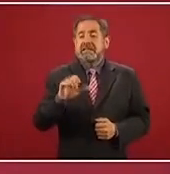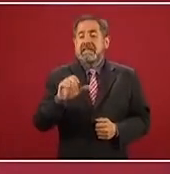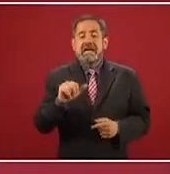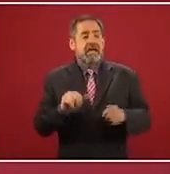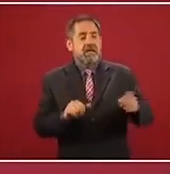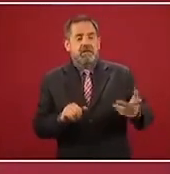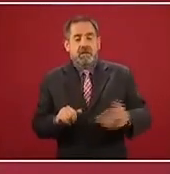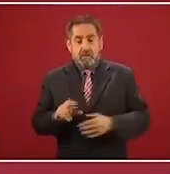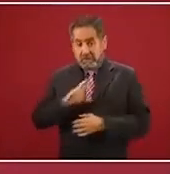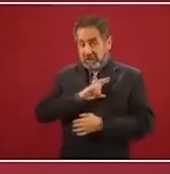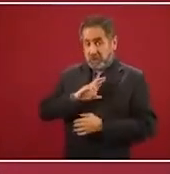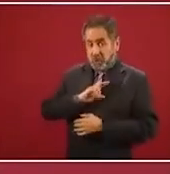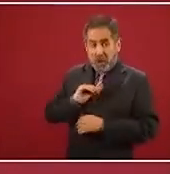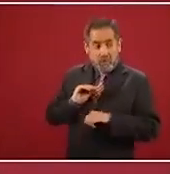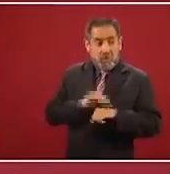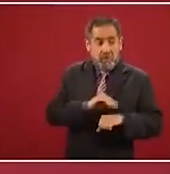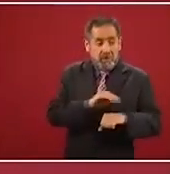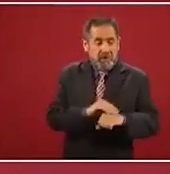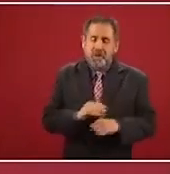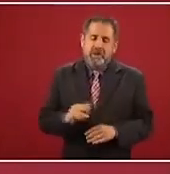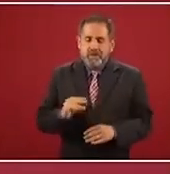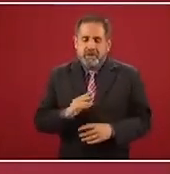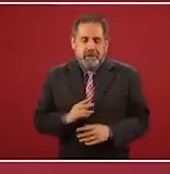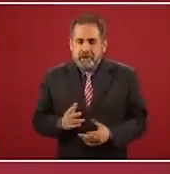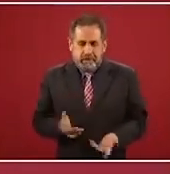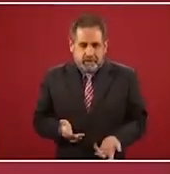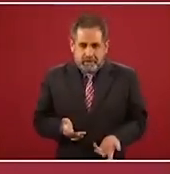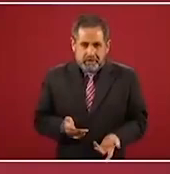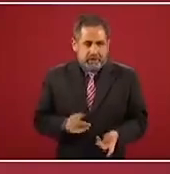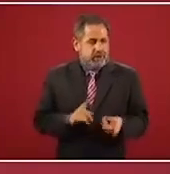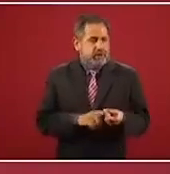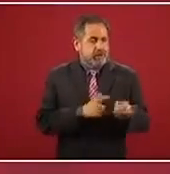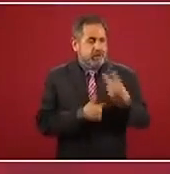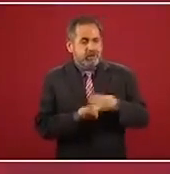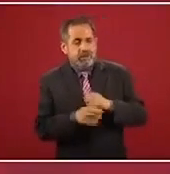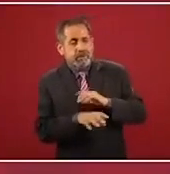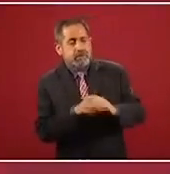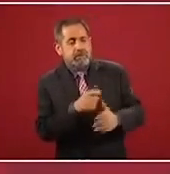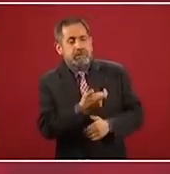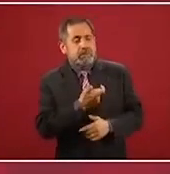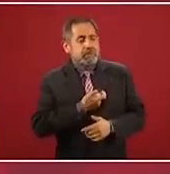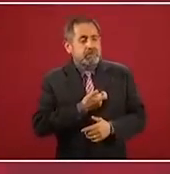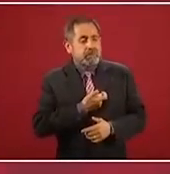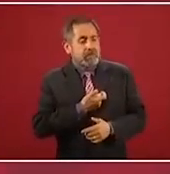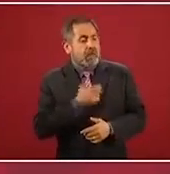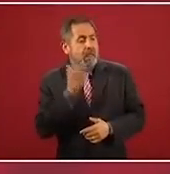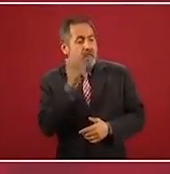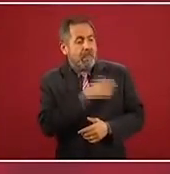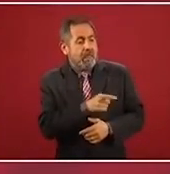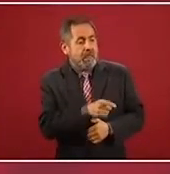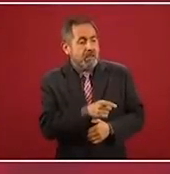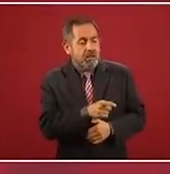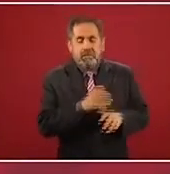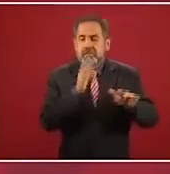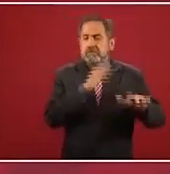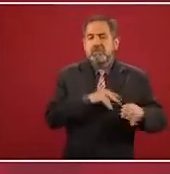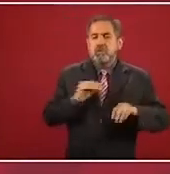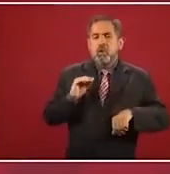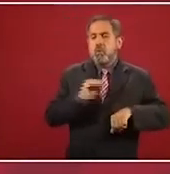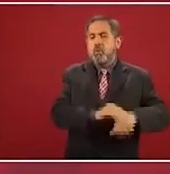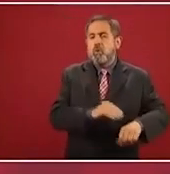pues no, porque ¿de dónde va a sacar la gente para pagar una intervención